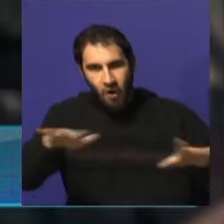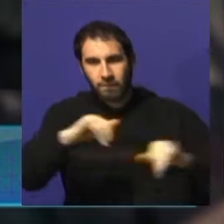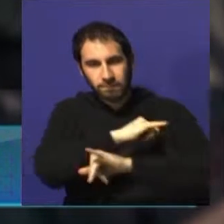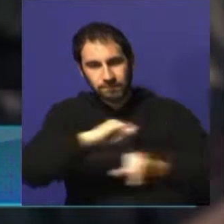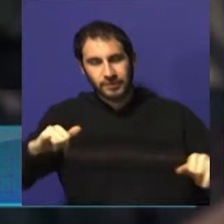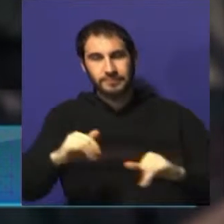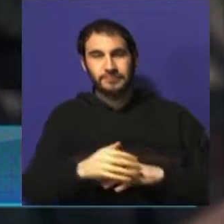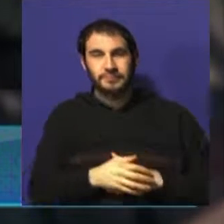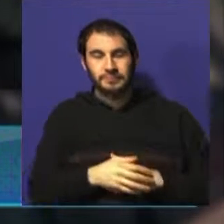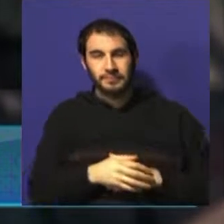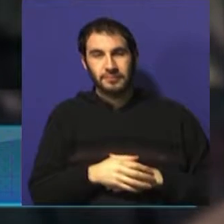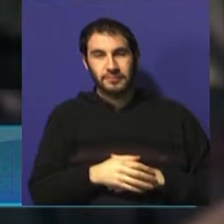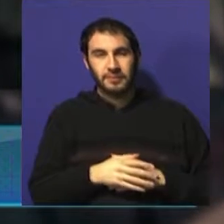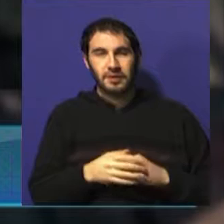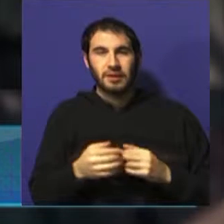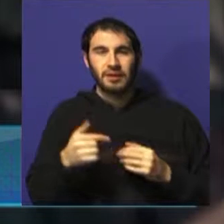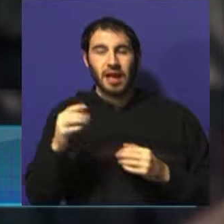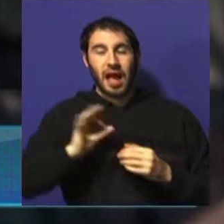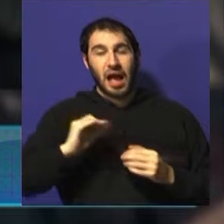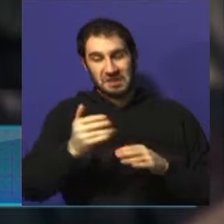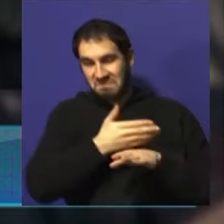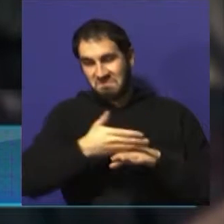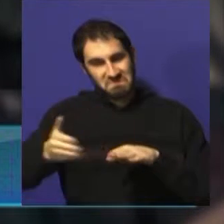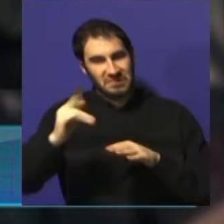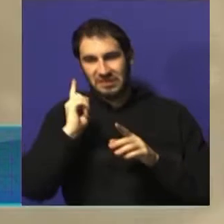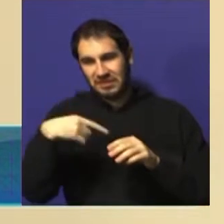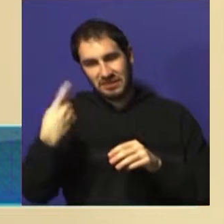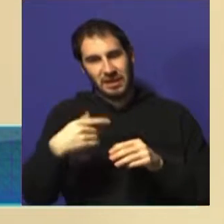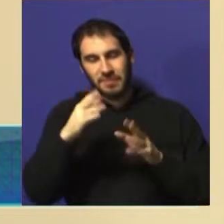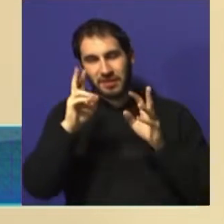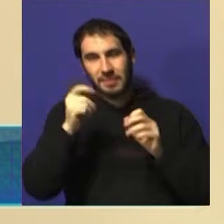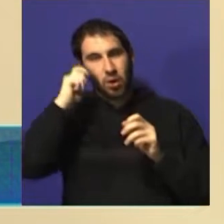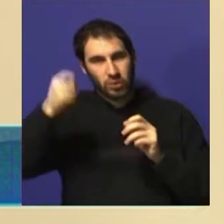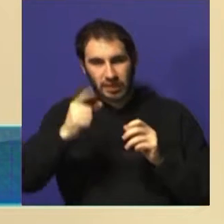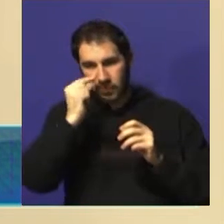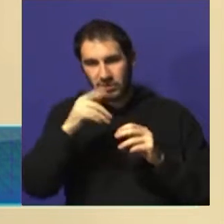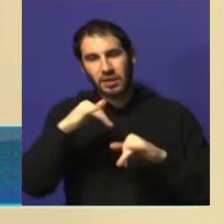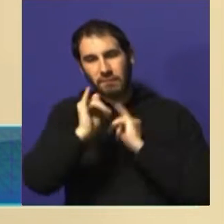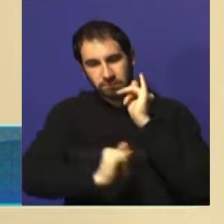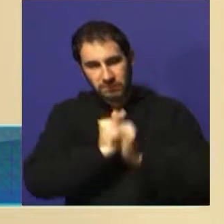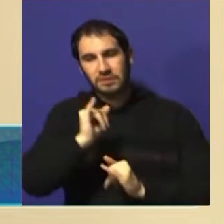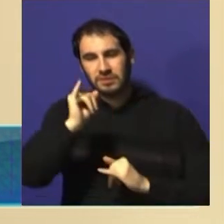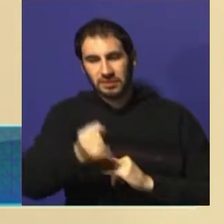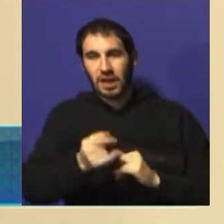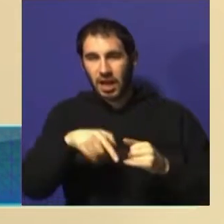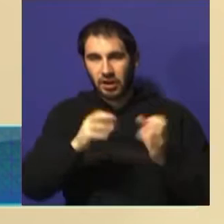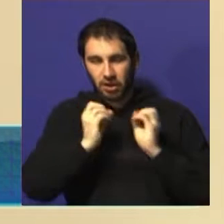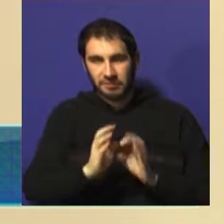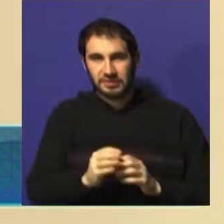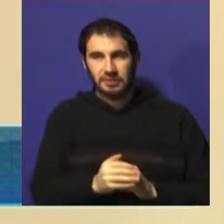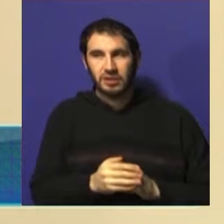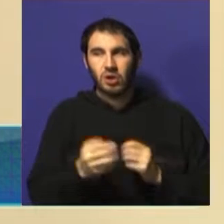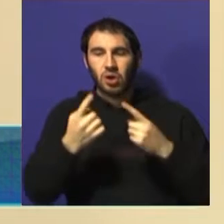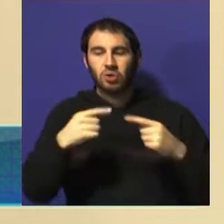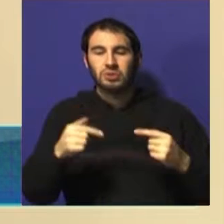marca seguramente buena parte del año en cuanto a las repercusiones judiciales y políticas que habrá a partir de ahora. ¿Cuál es el